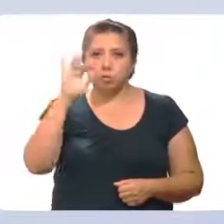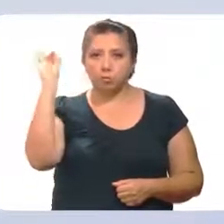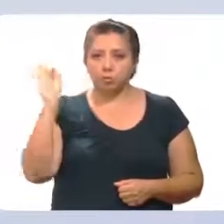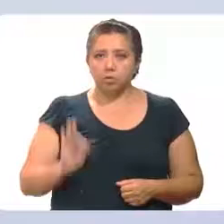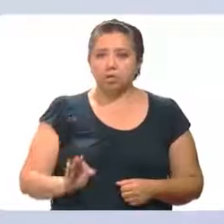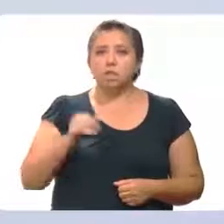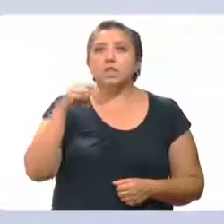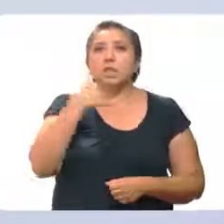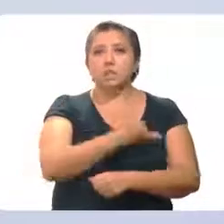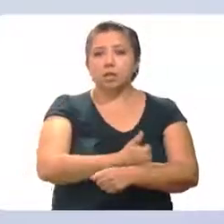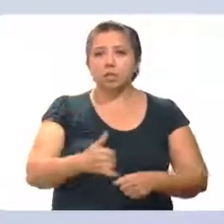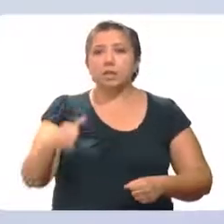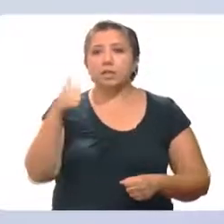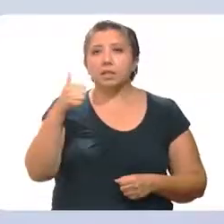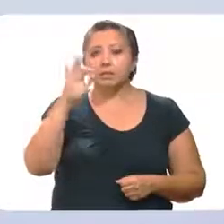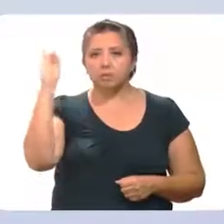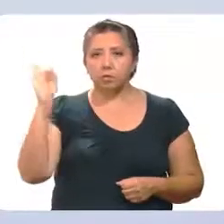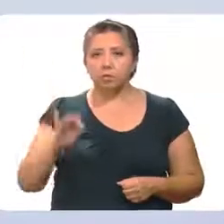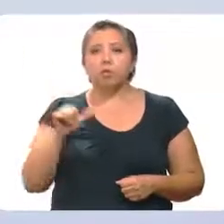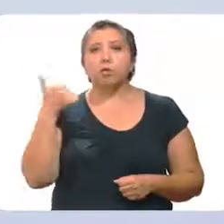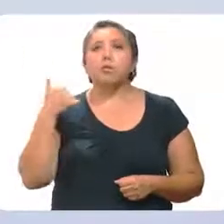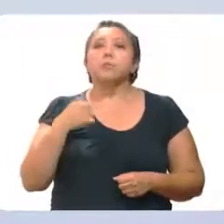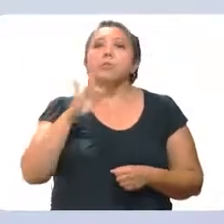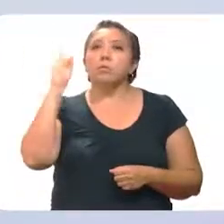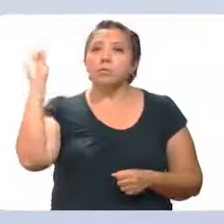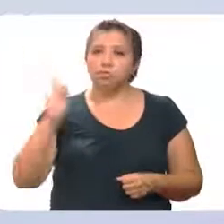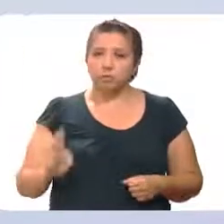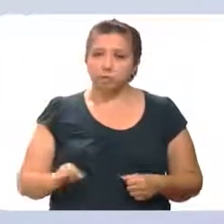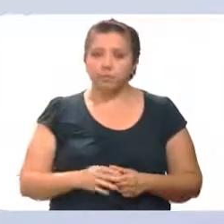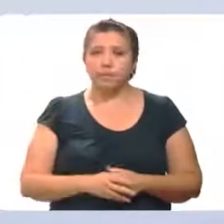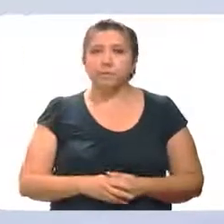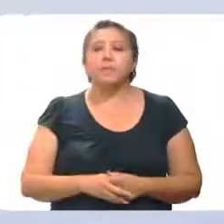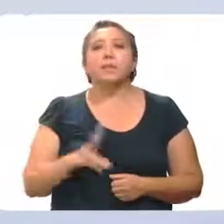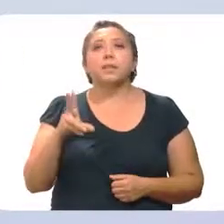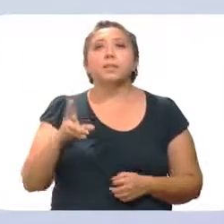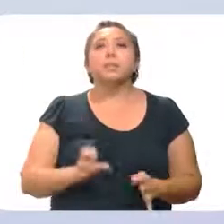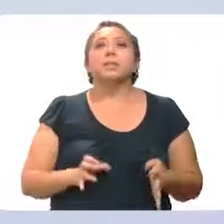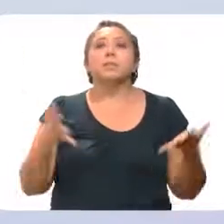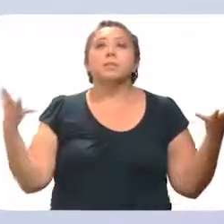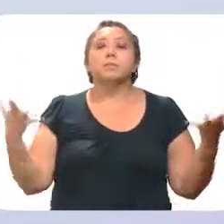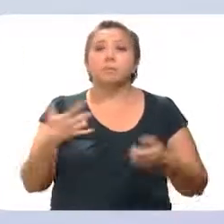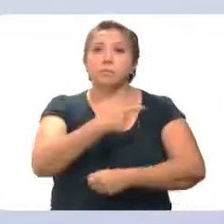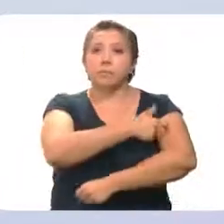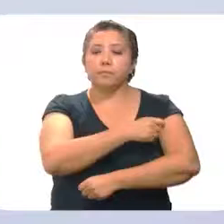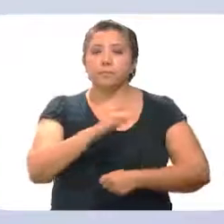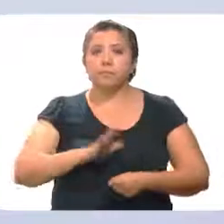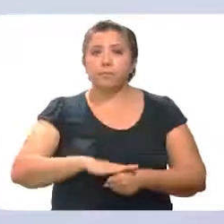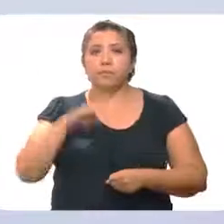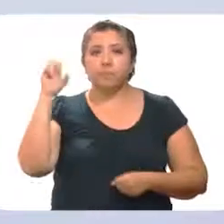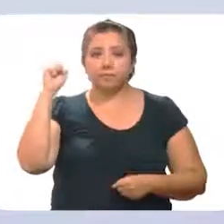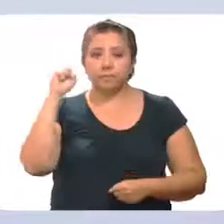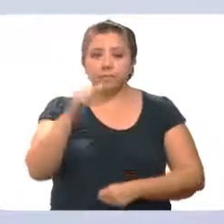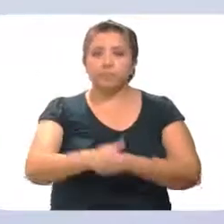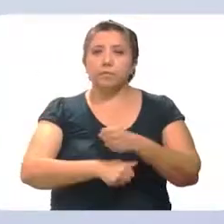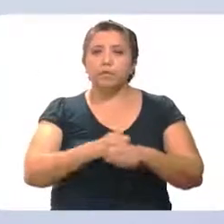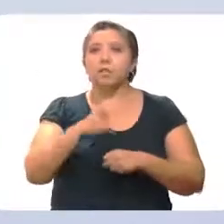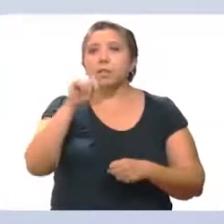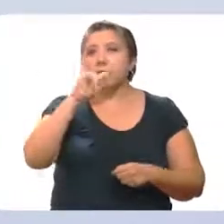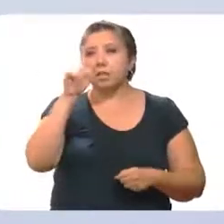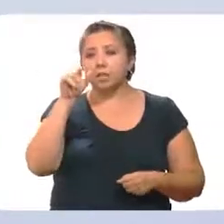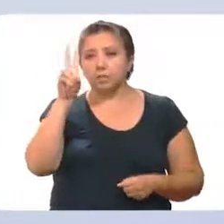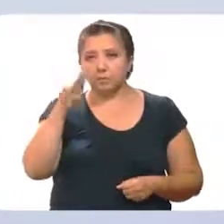Izamal 6% y Tinum 11%. También se están aplicando vacunas a mayores de 60 años en